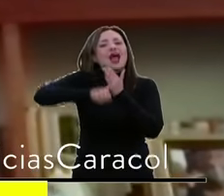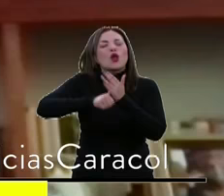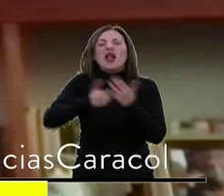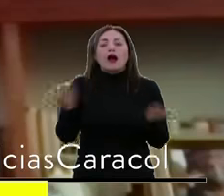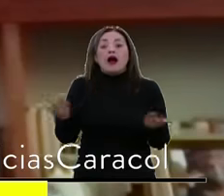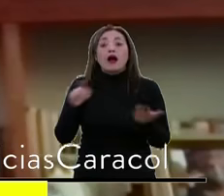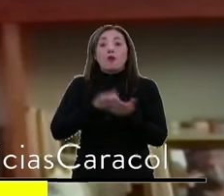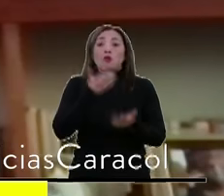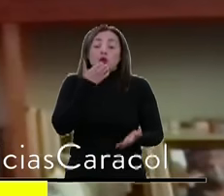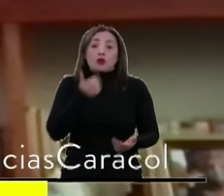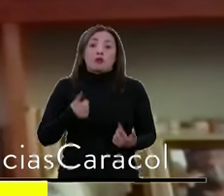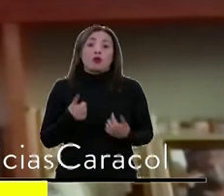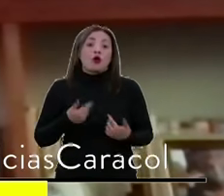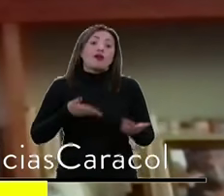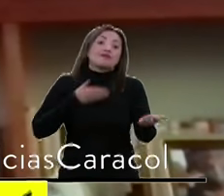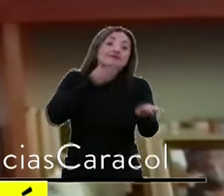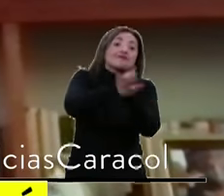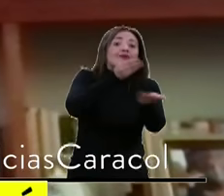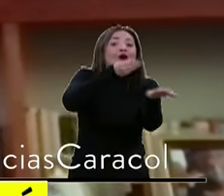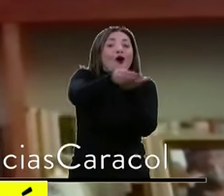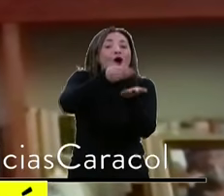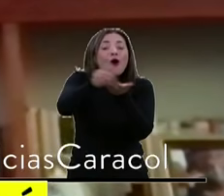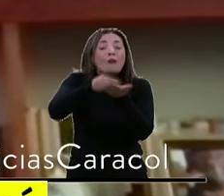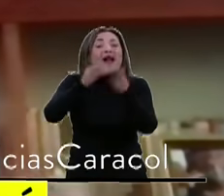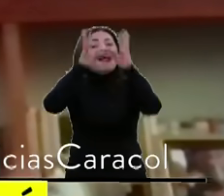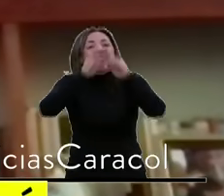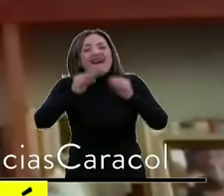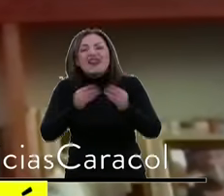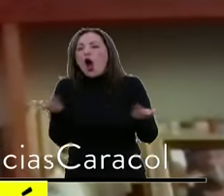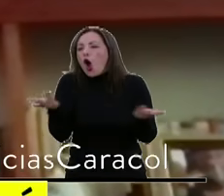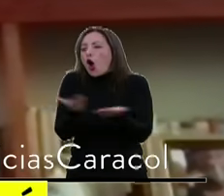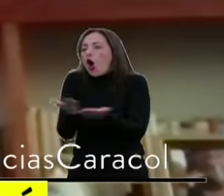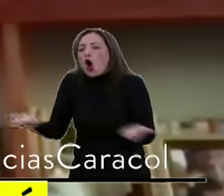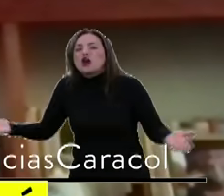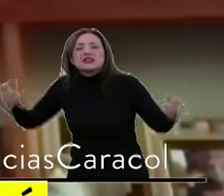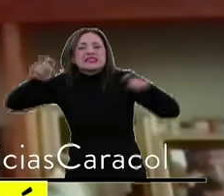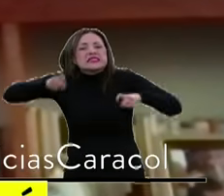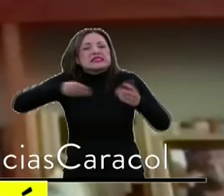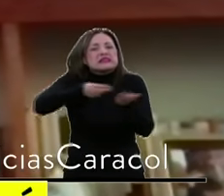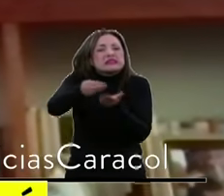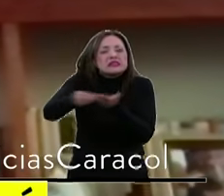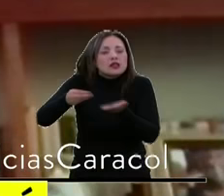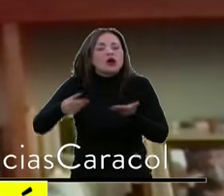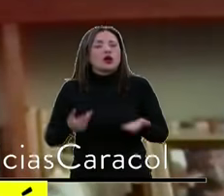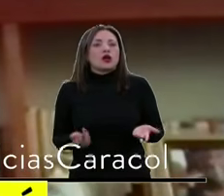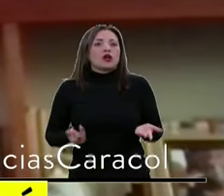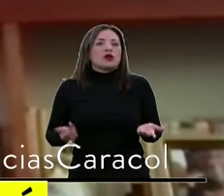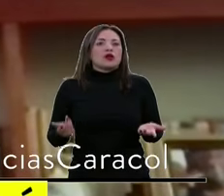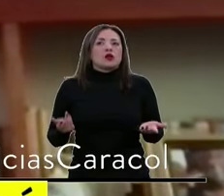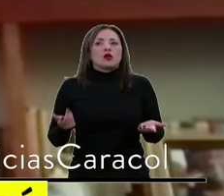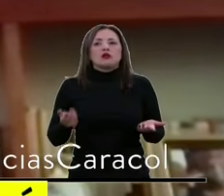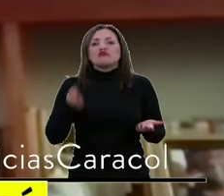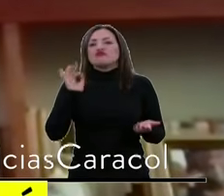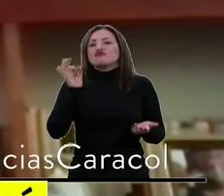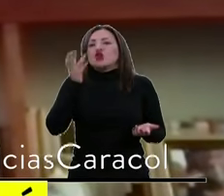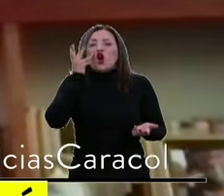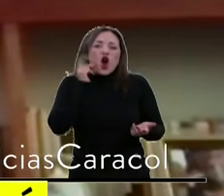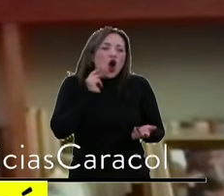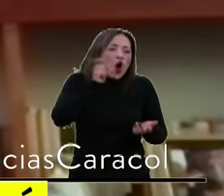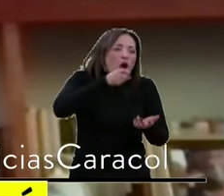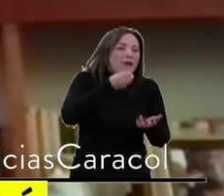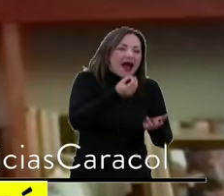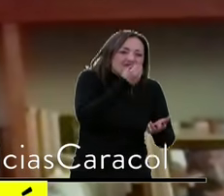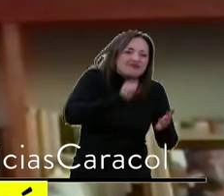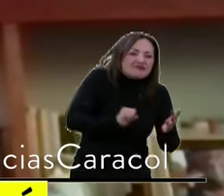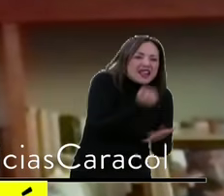si vamos a hacer las compras navideñas las compras de cualquier artículo de uso cotidiano o de primera necesidad